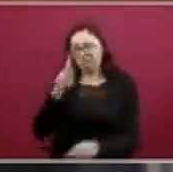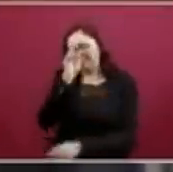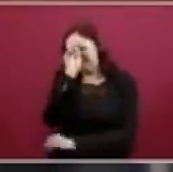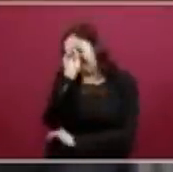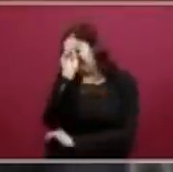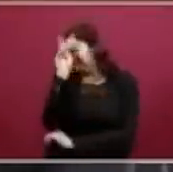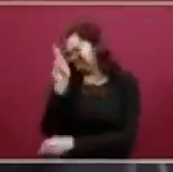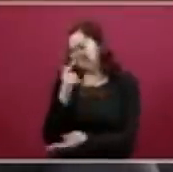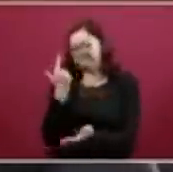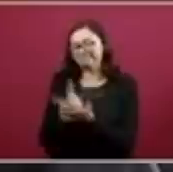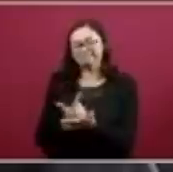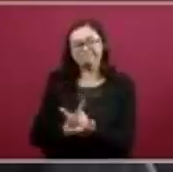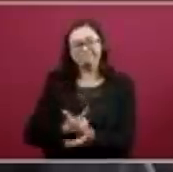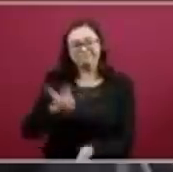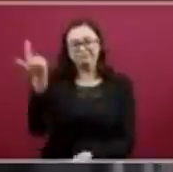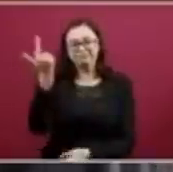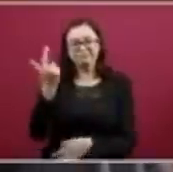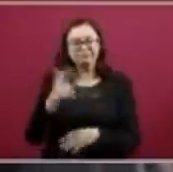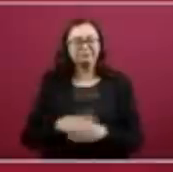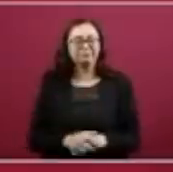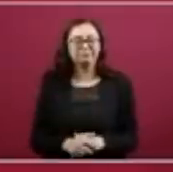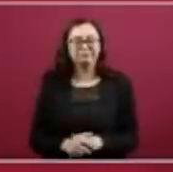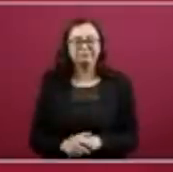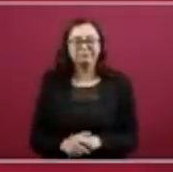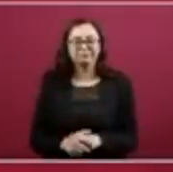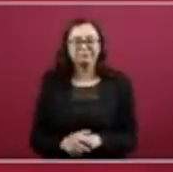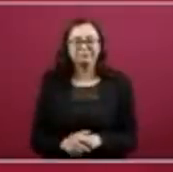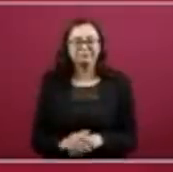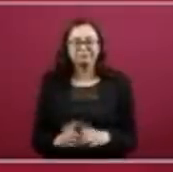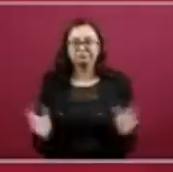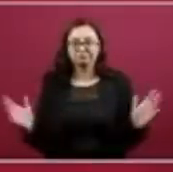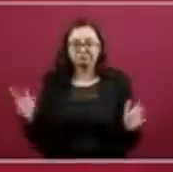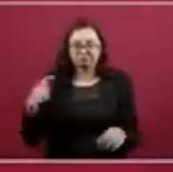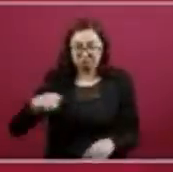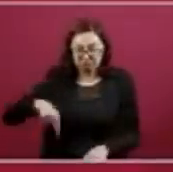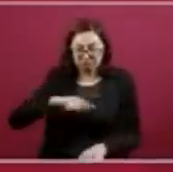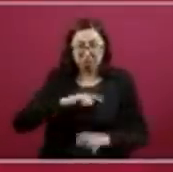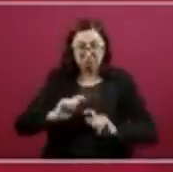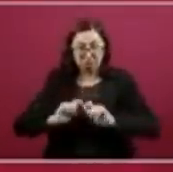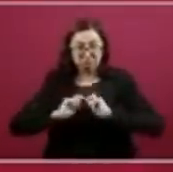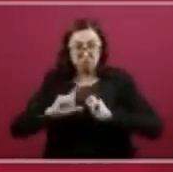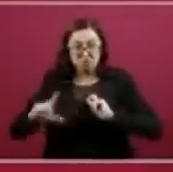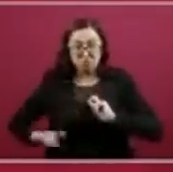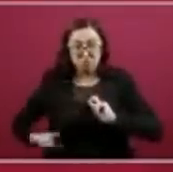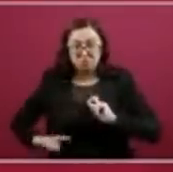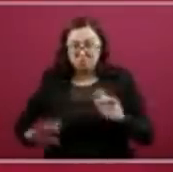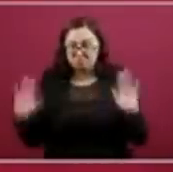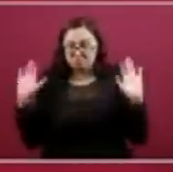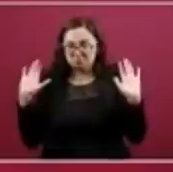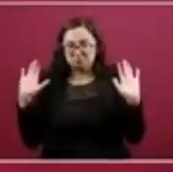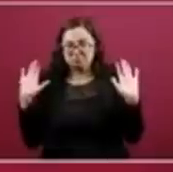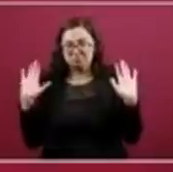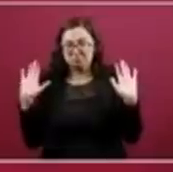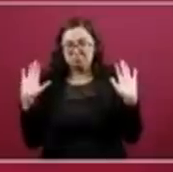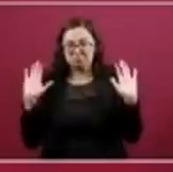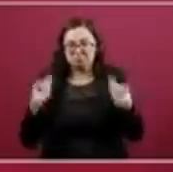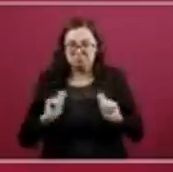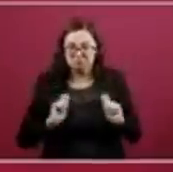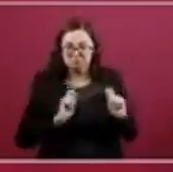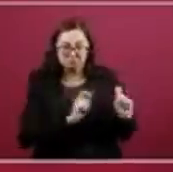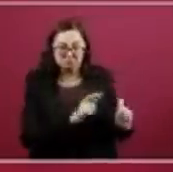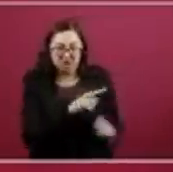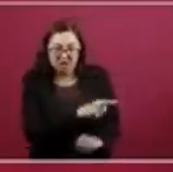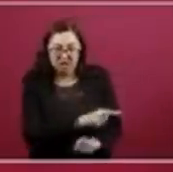que no teníamos nosotros nada que ver con el gobierno, pero nos toca